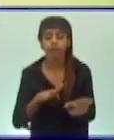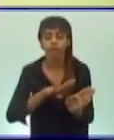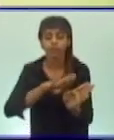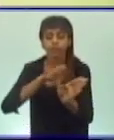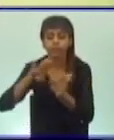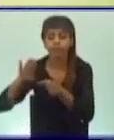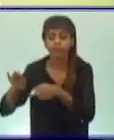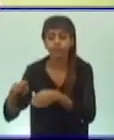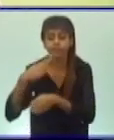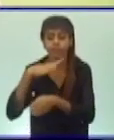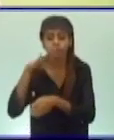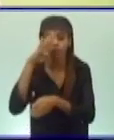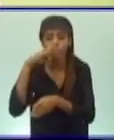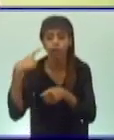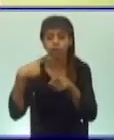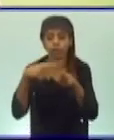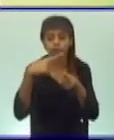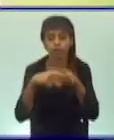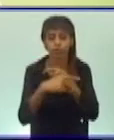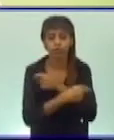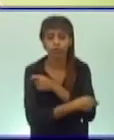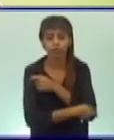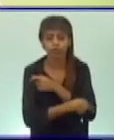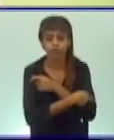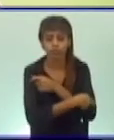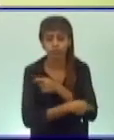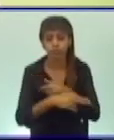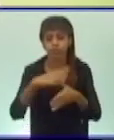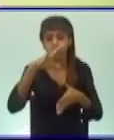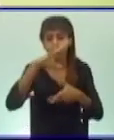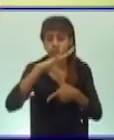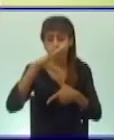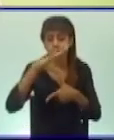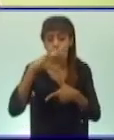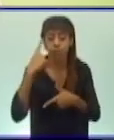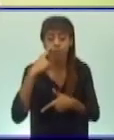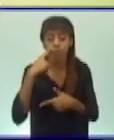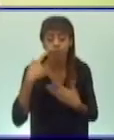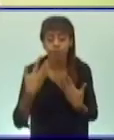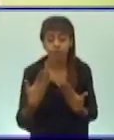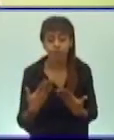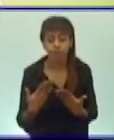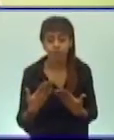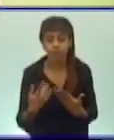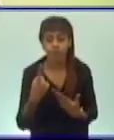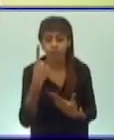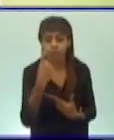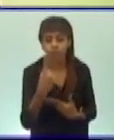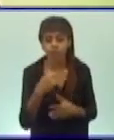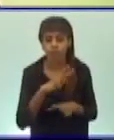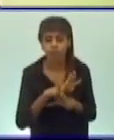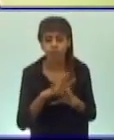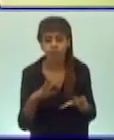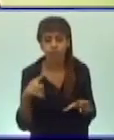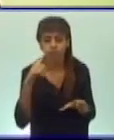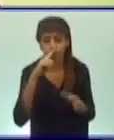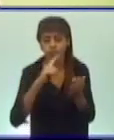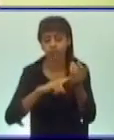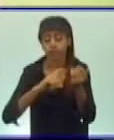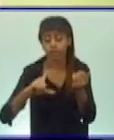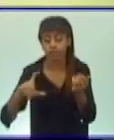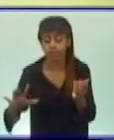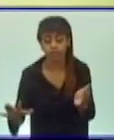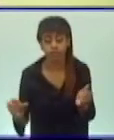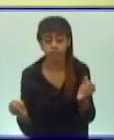Cuba del resto de los pueblos de América Latina. Pero ustedes vieron en el material que una vez que se conforma el Partido Comunista